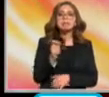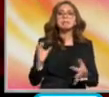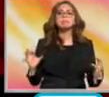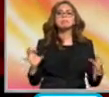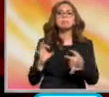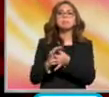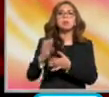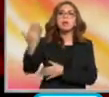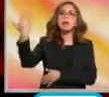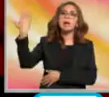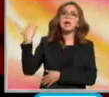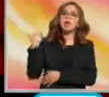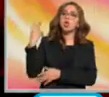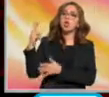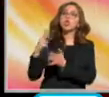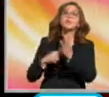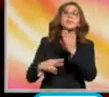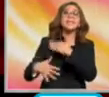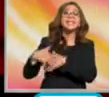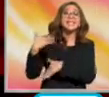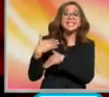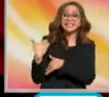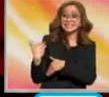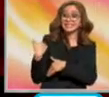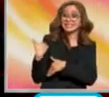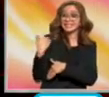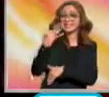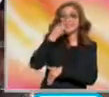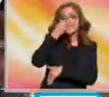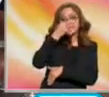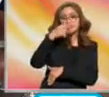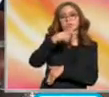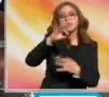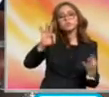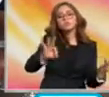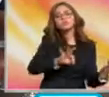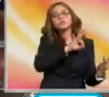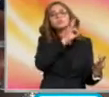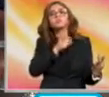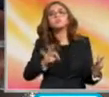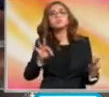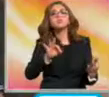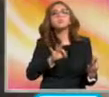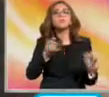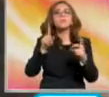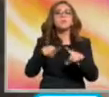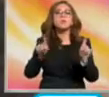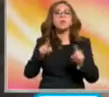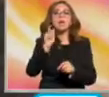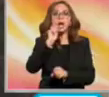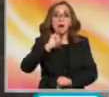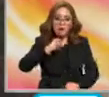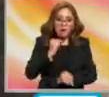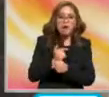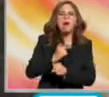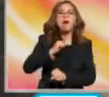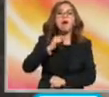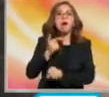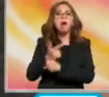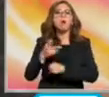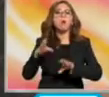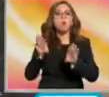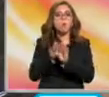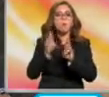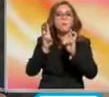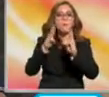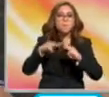interpretación de 2015 de esta obra, que sigue, digamos, una serie de hallazgos musicológicos, que